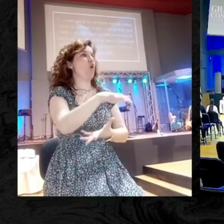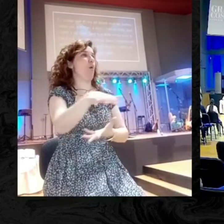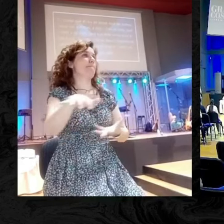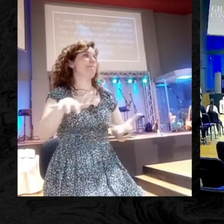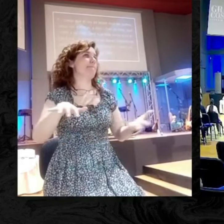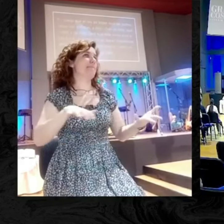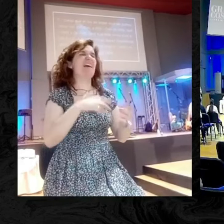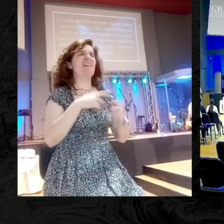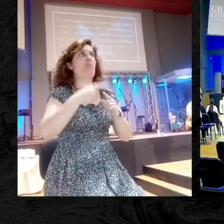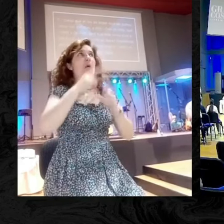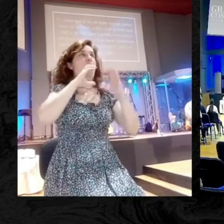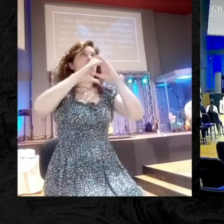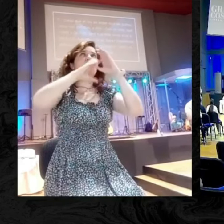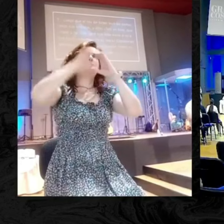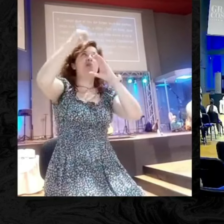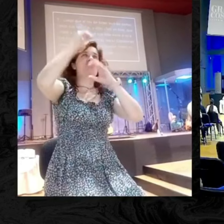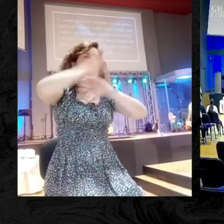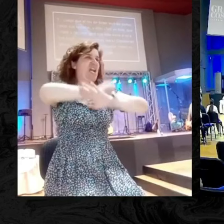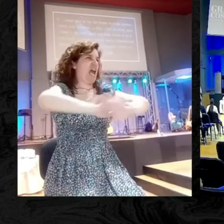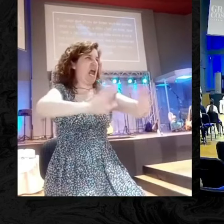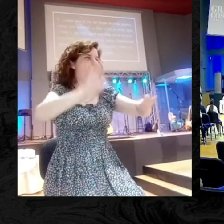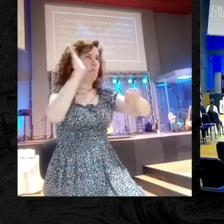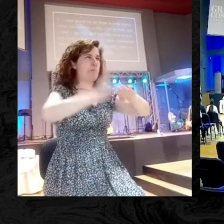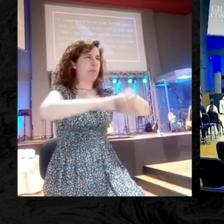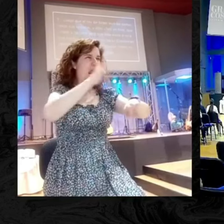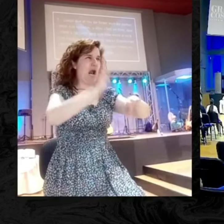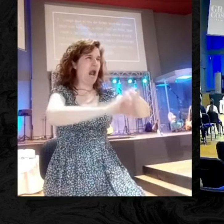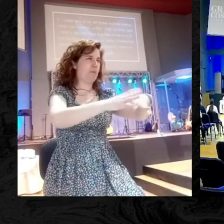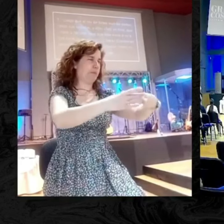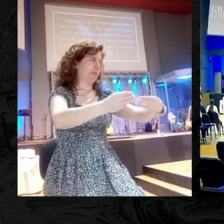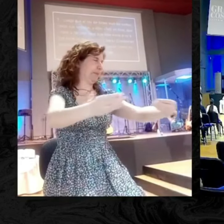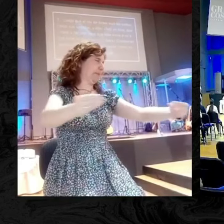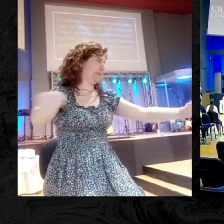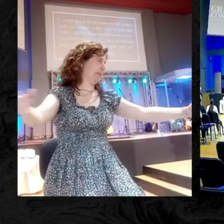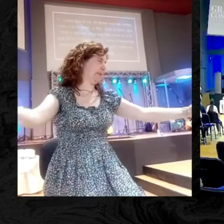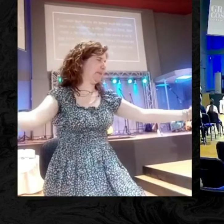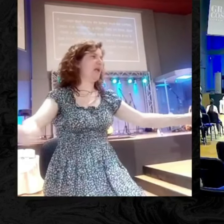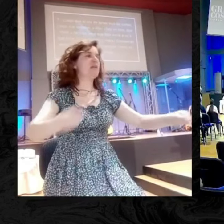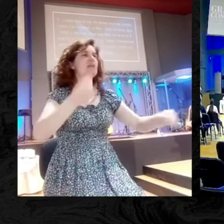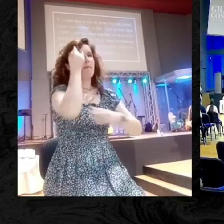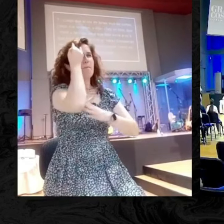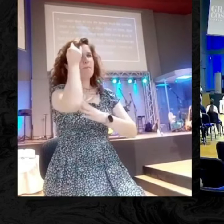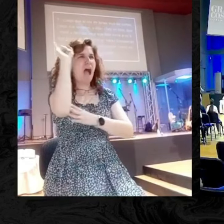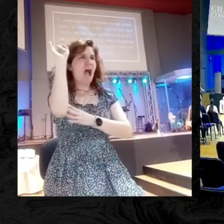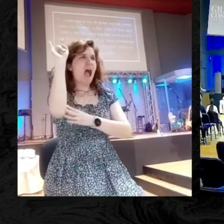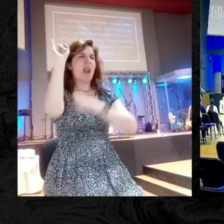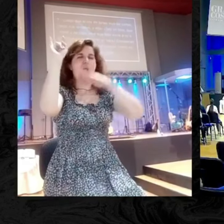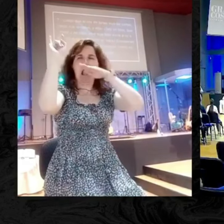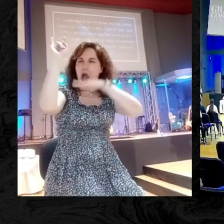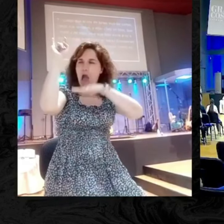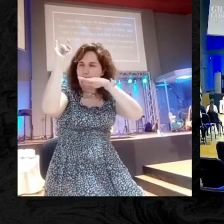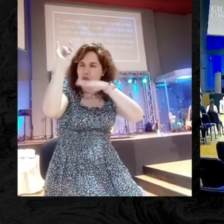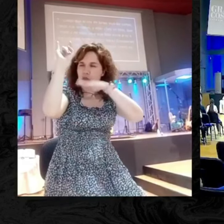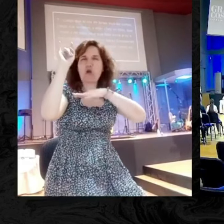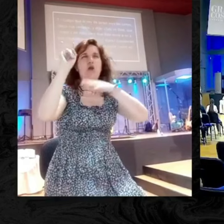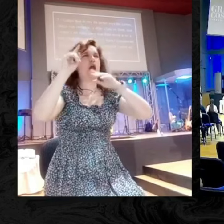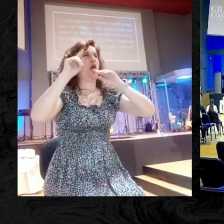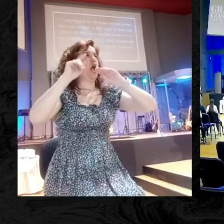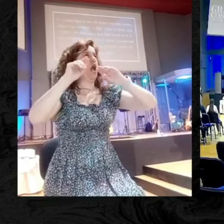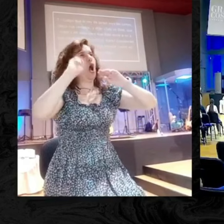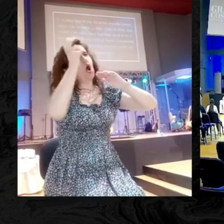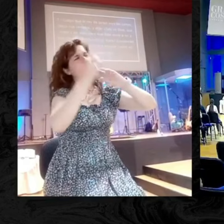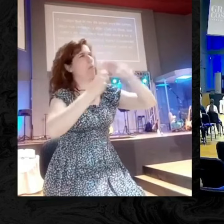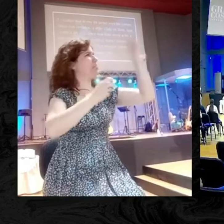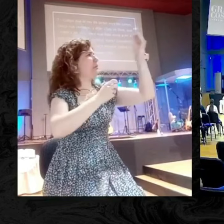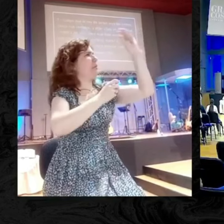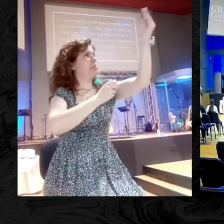espiritual había mucho pecado adoraban a los baales y a cera y yo no sé cuántas cosas más entonces